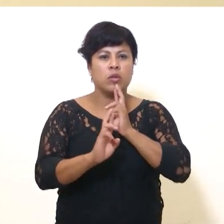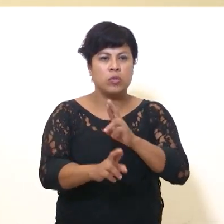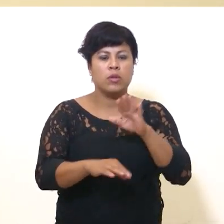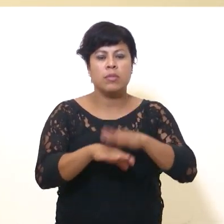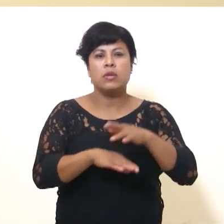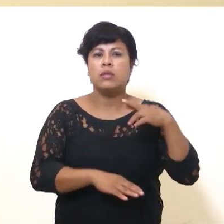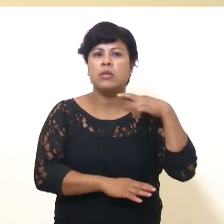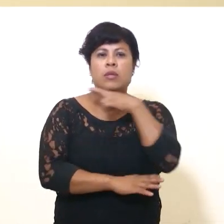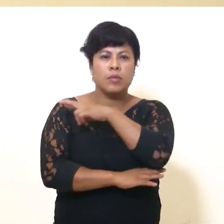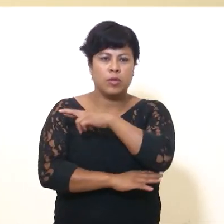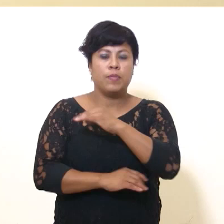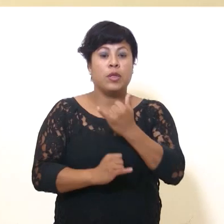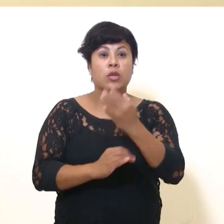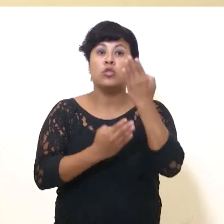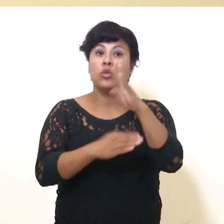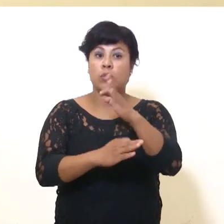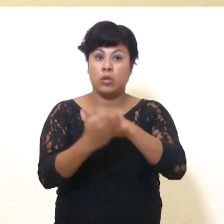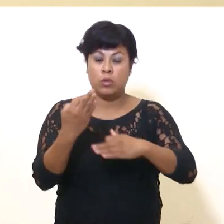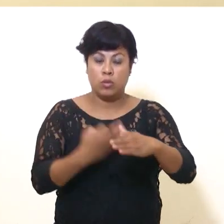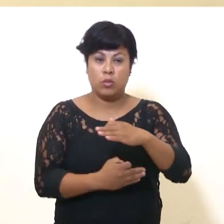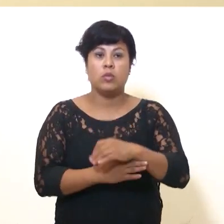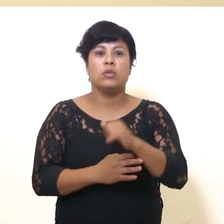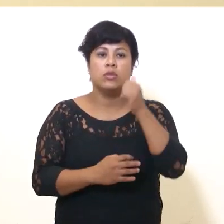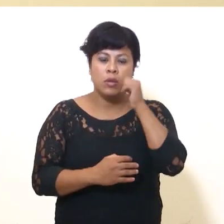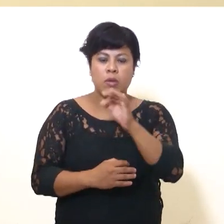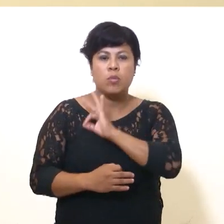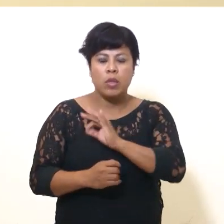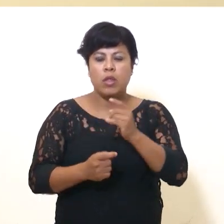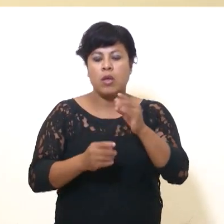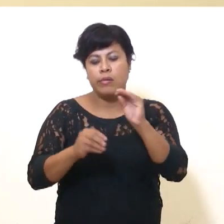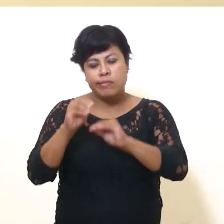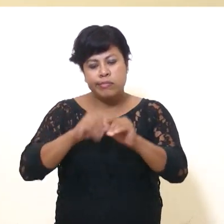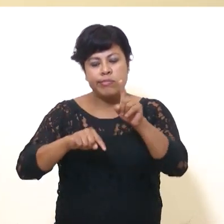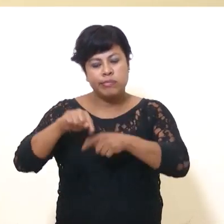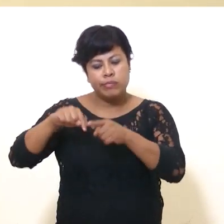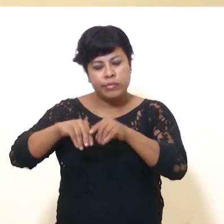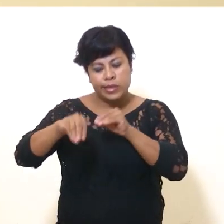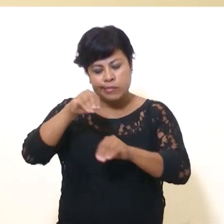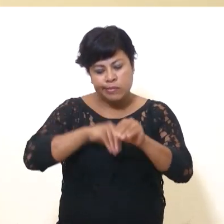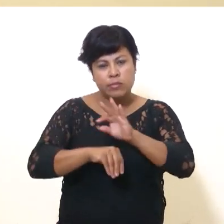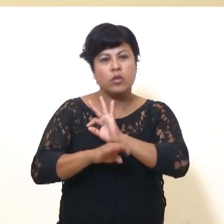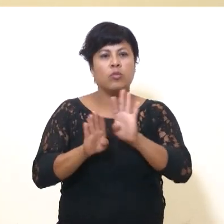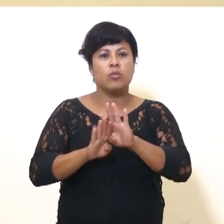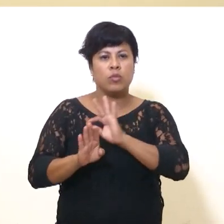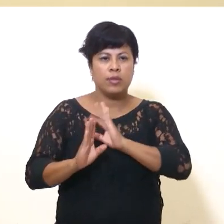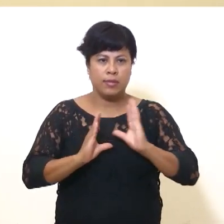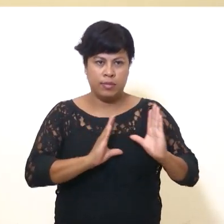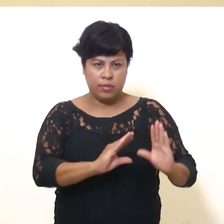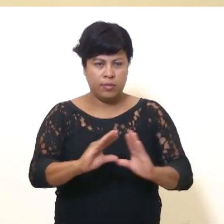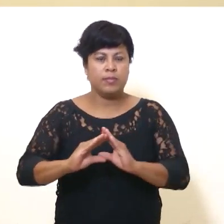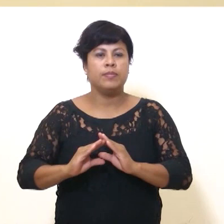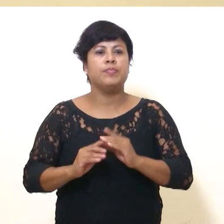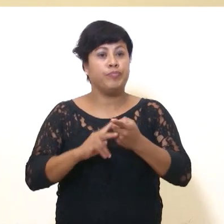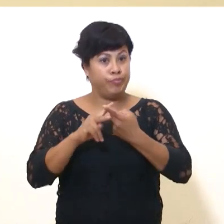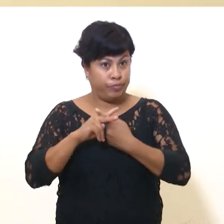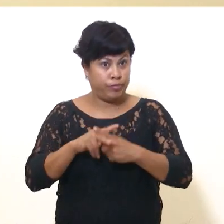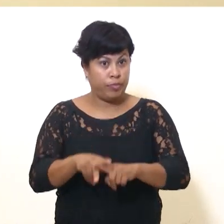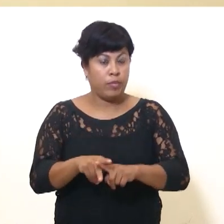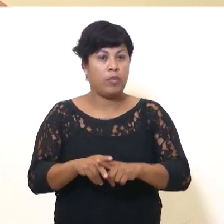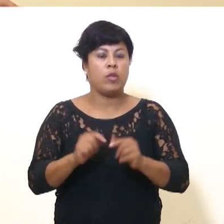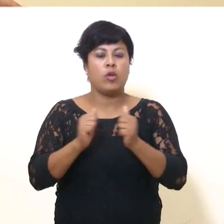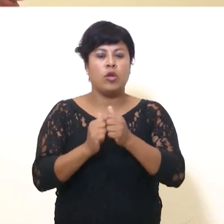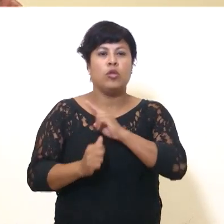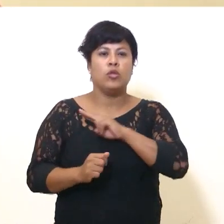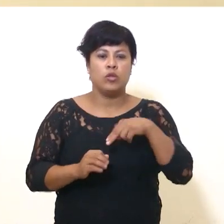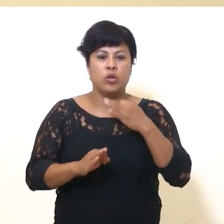ustedes tengan la respuesta lo más pronto posible y sobre todo, pues podamos ir modificando lo que nosotros les vamos enseñando.